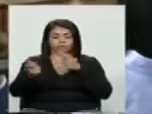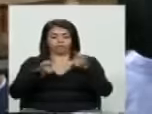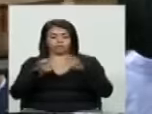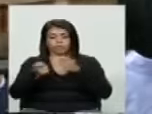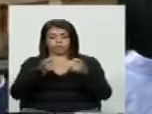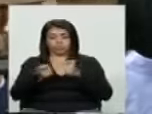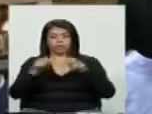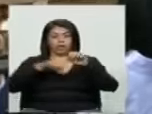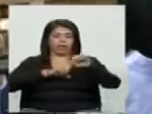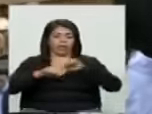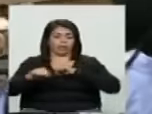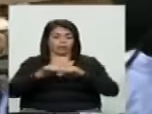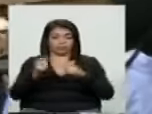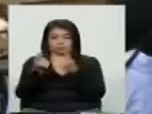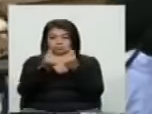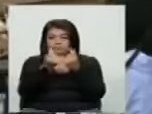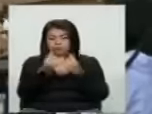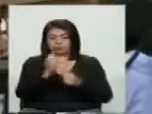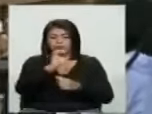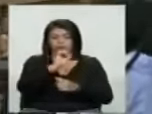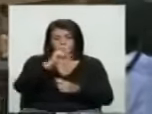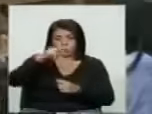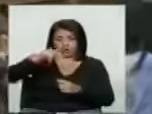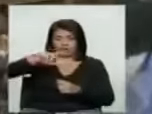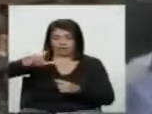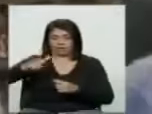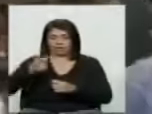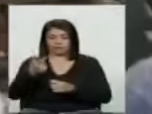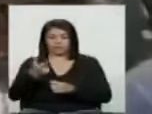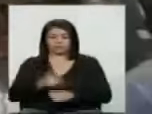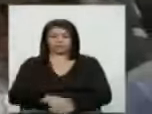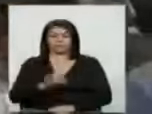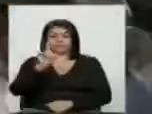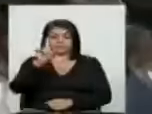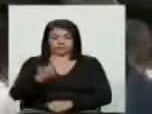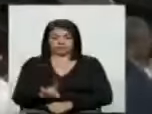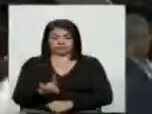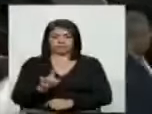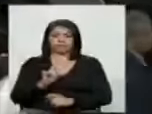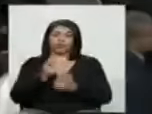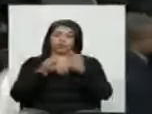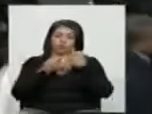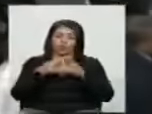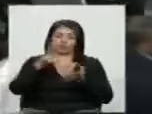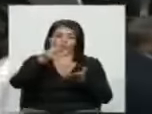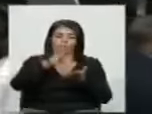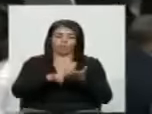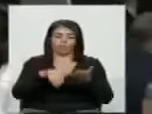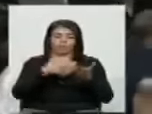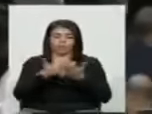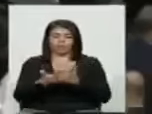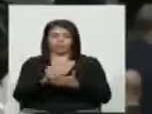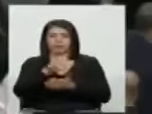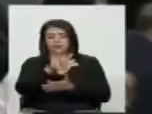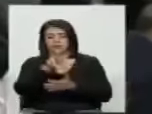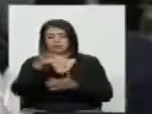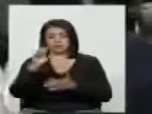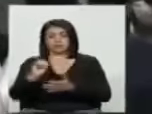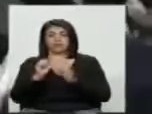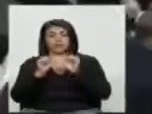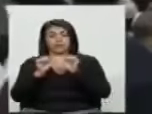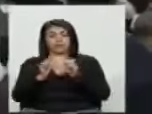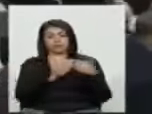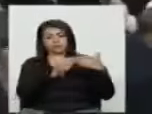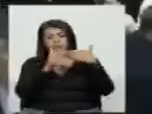regularización, actuación y financiamiento de las organizaciones no gubernamentales y afines, aprobándose hasta el artículo número 30 y